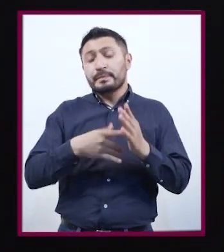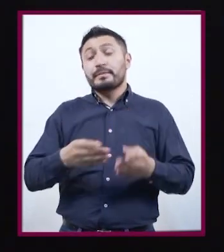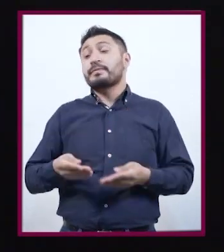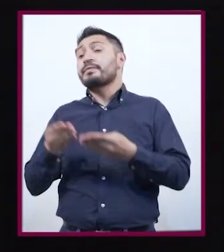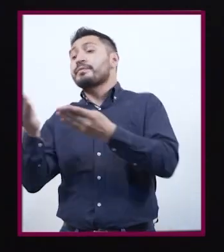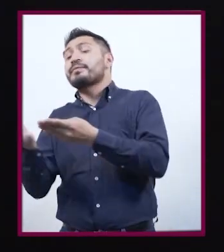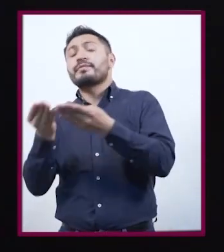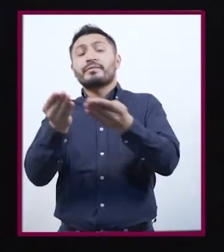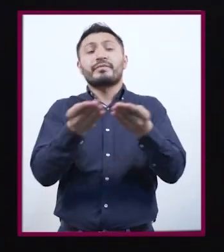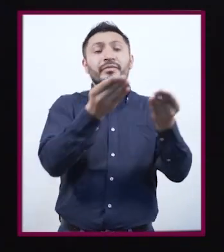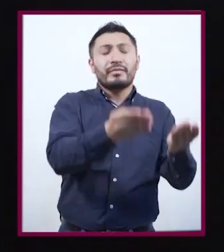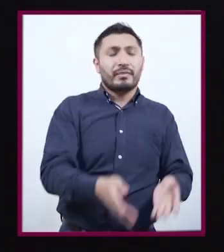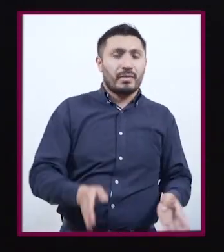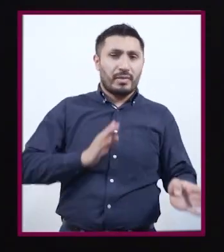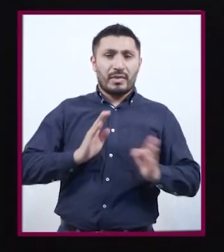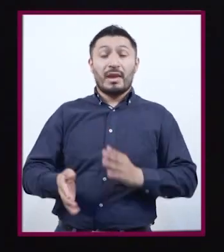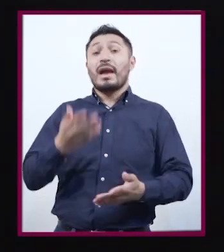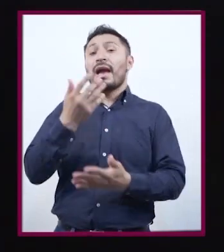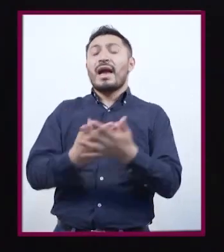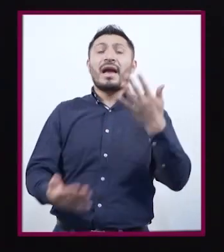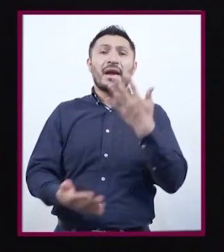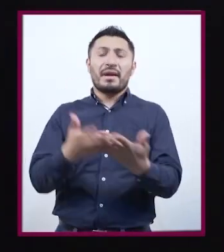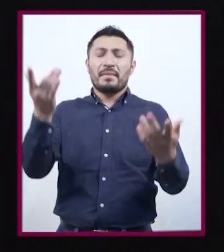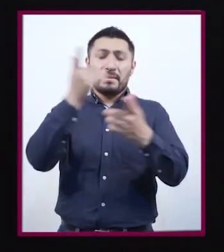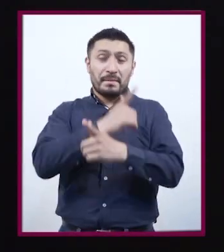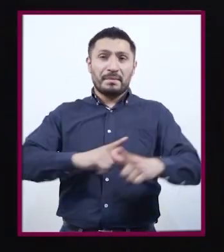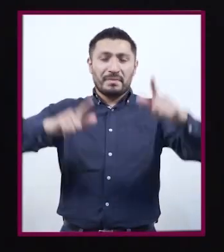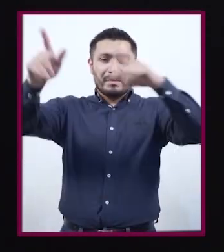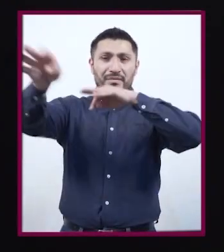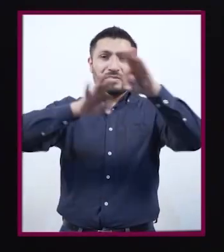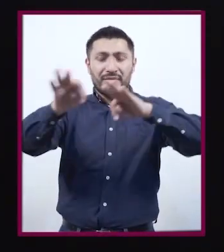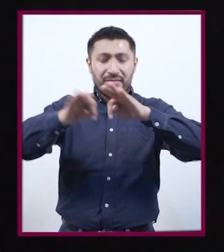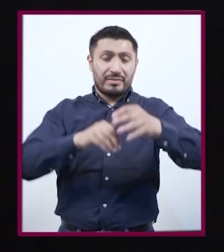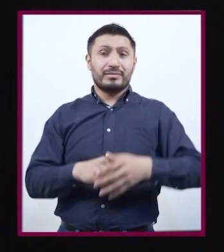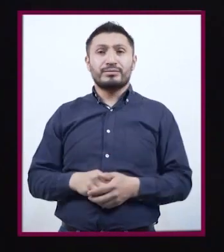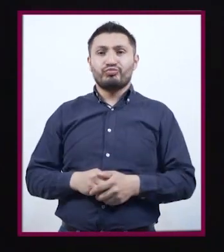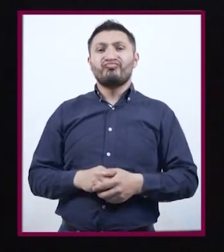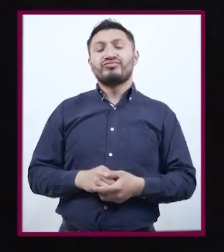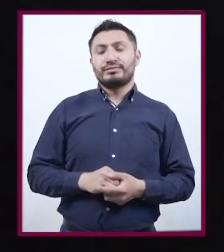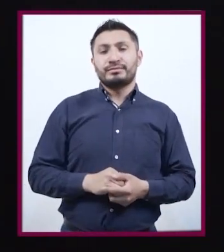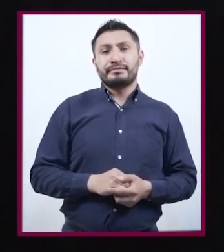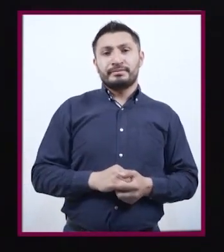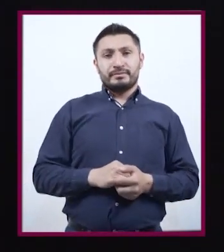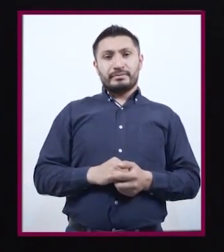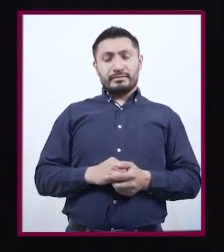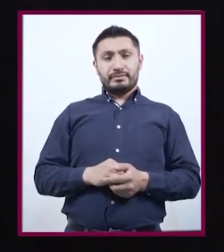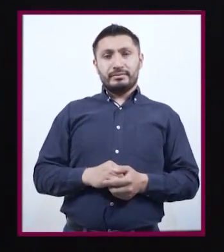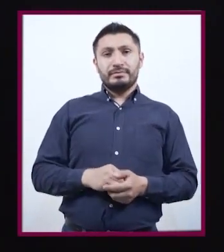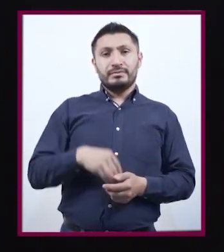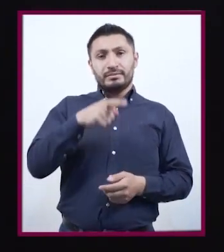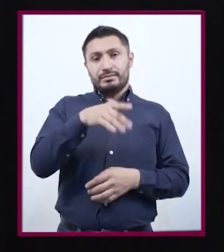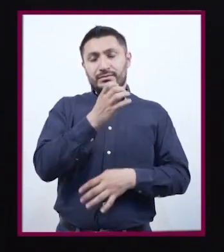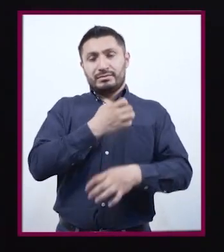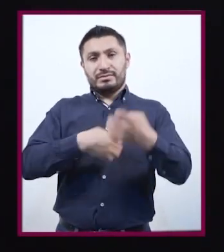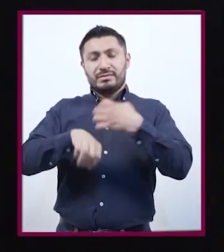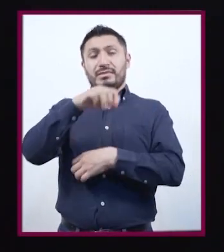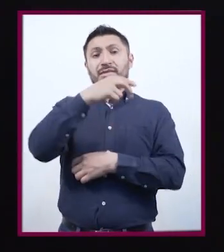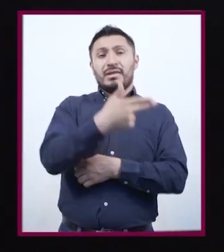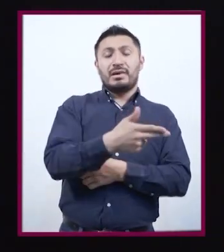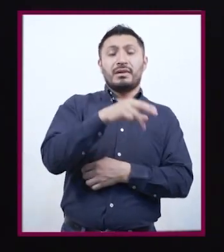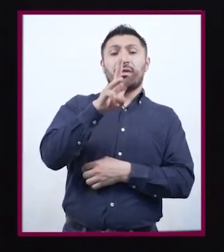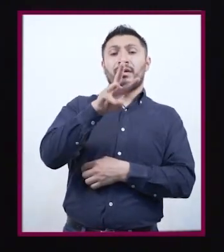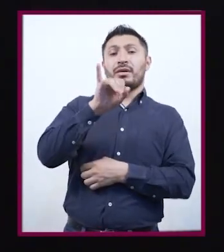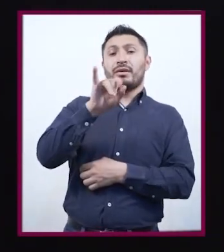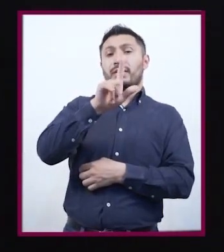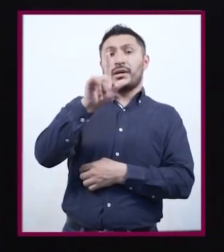dieron a los soldados un instrumento que les dejaba las manos libres en el calor de la batalla. La compañía H.